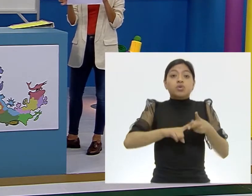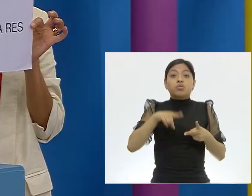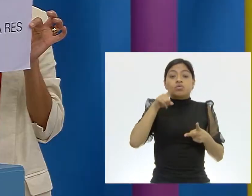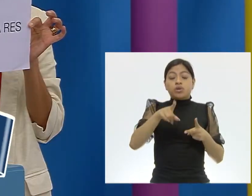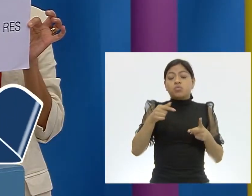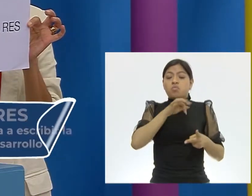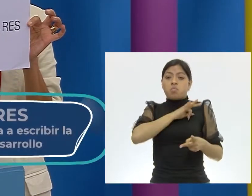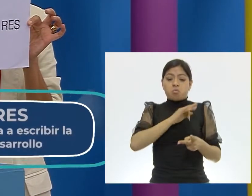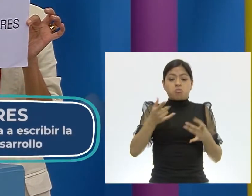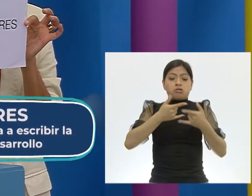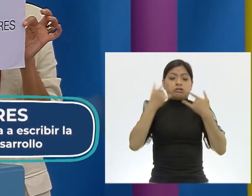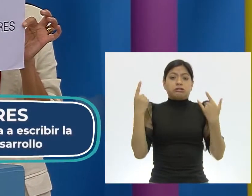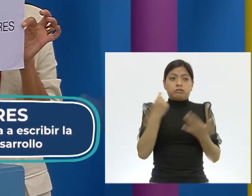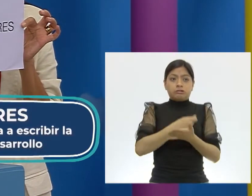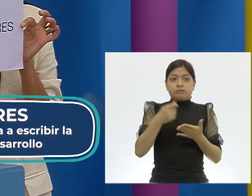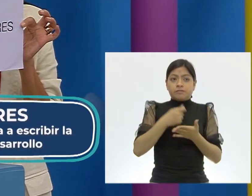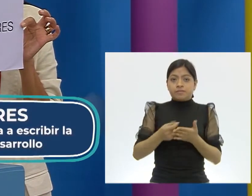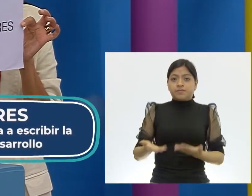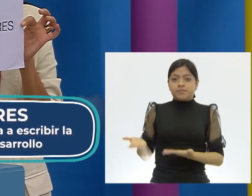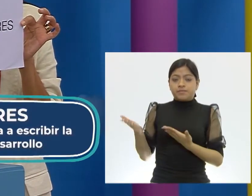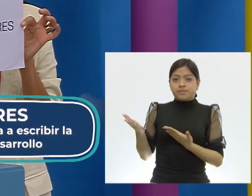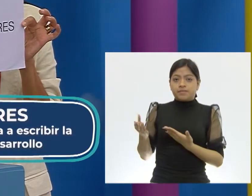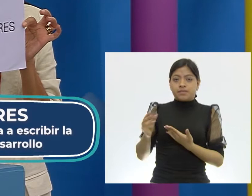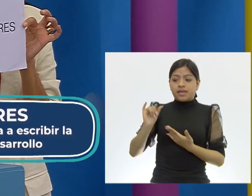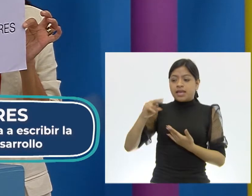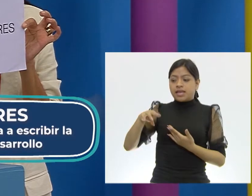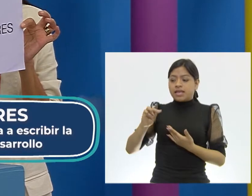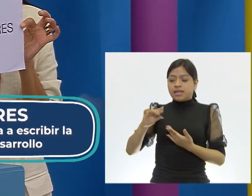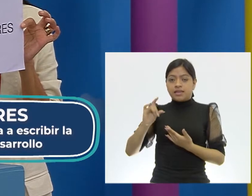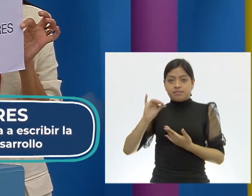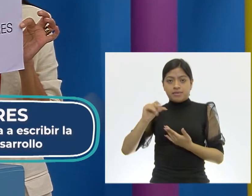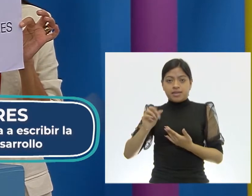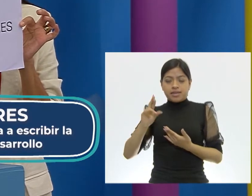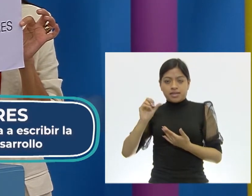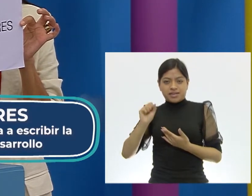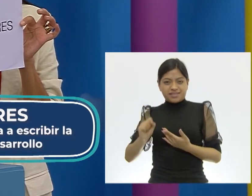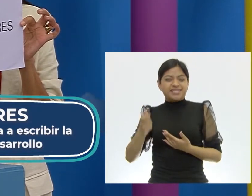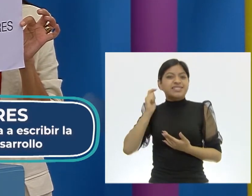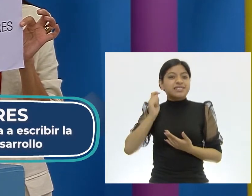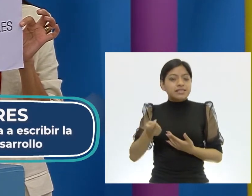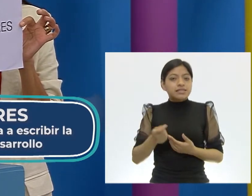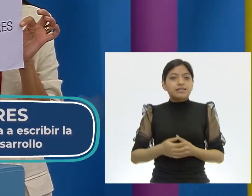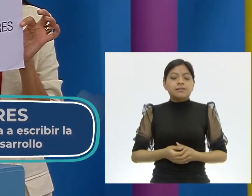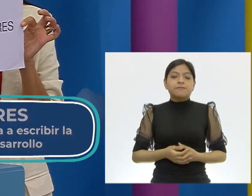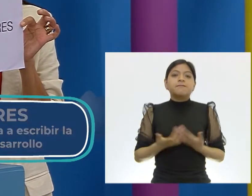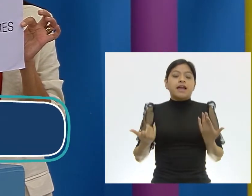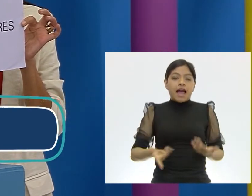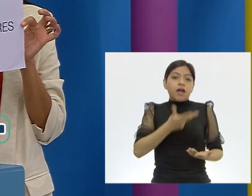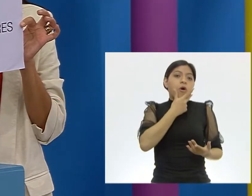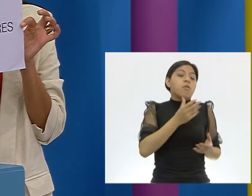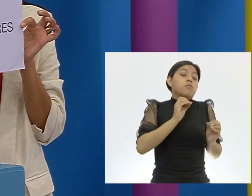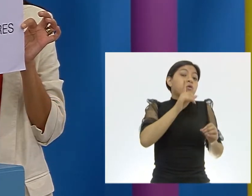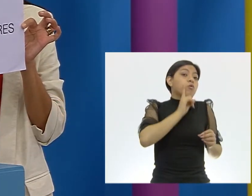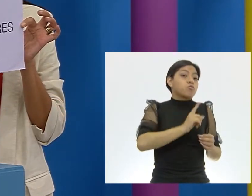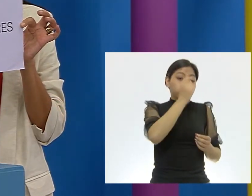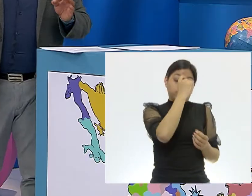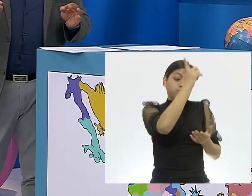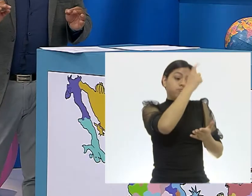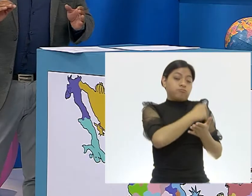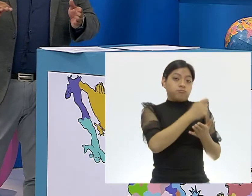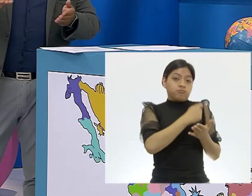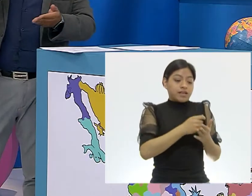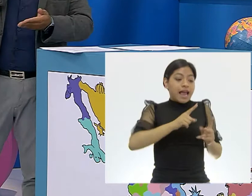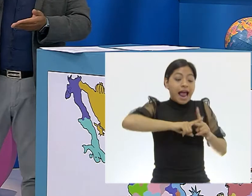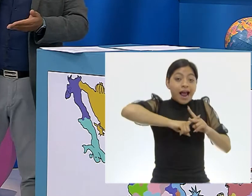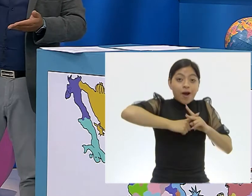una historia que se llama in media res. Y esta forma de escribir, bueno, el dramaturgo inicia la historia desde el